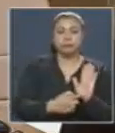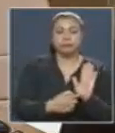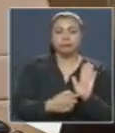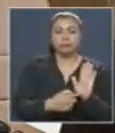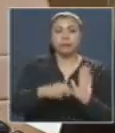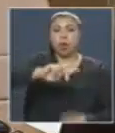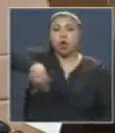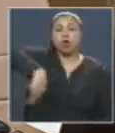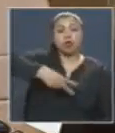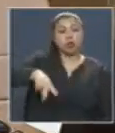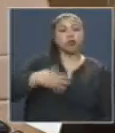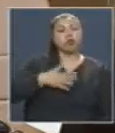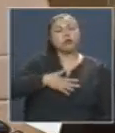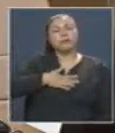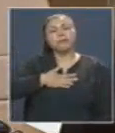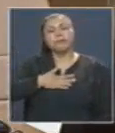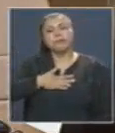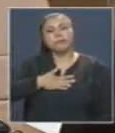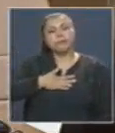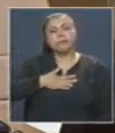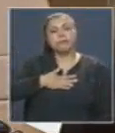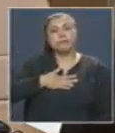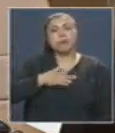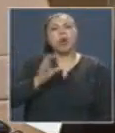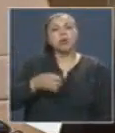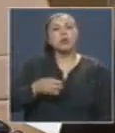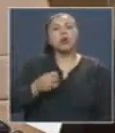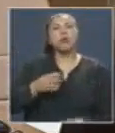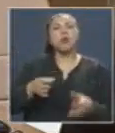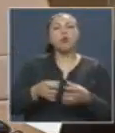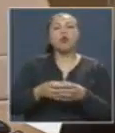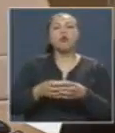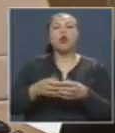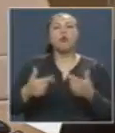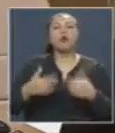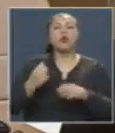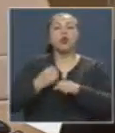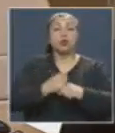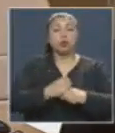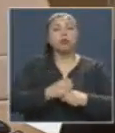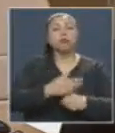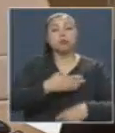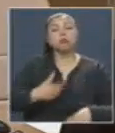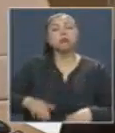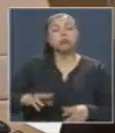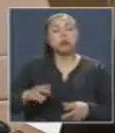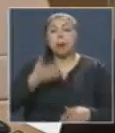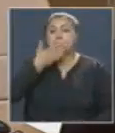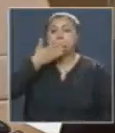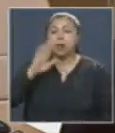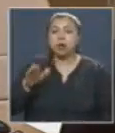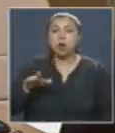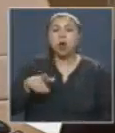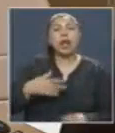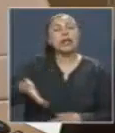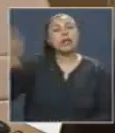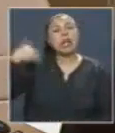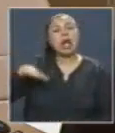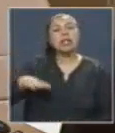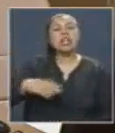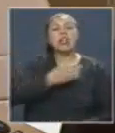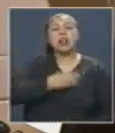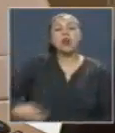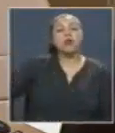Nosotros aspiramos a hacer una oposición mucho más constructiva que lo que fue la oposición del